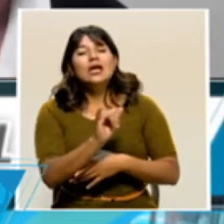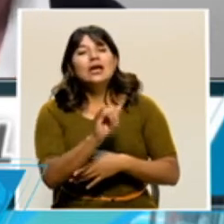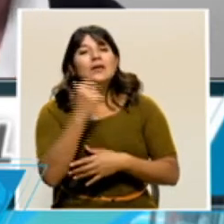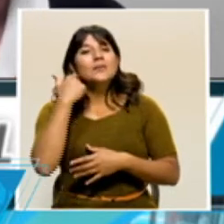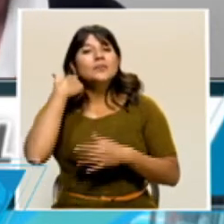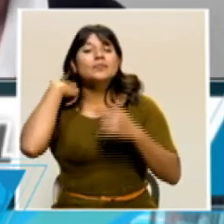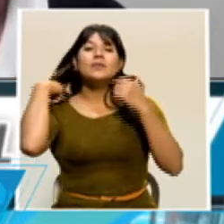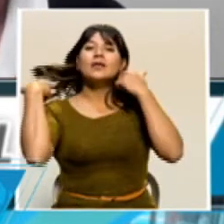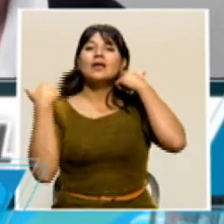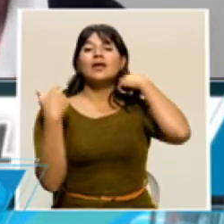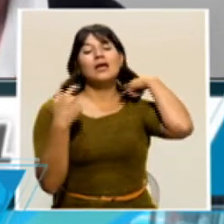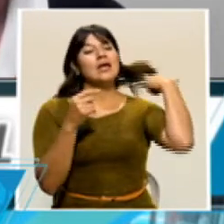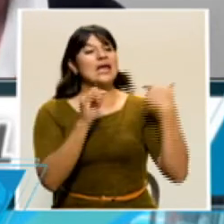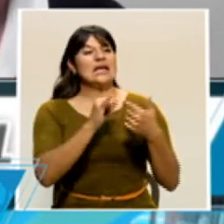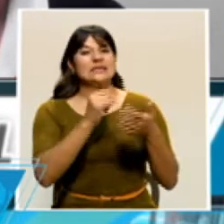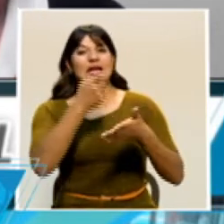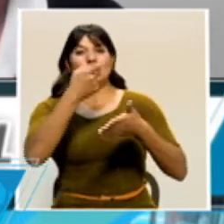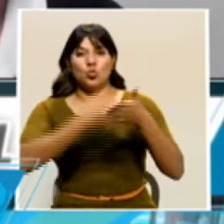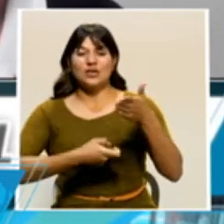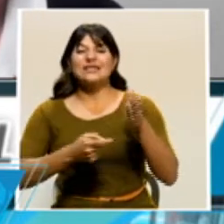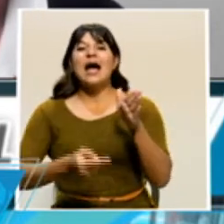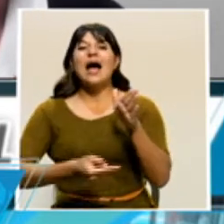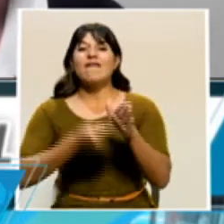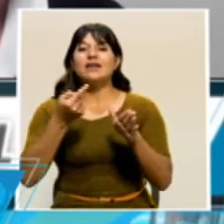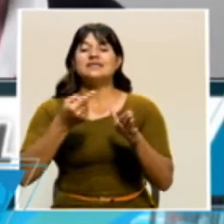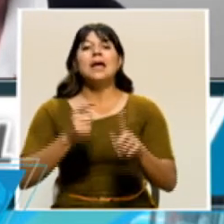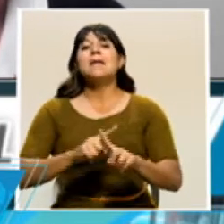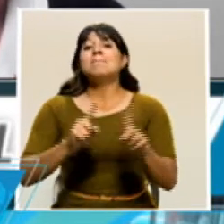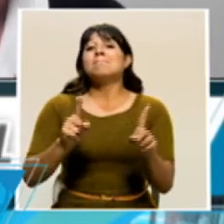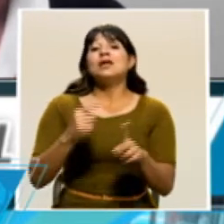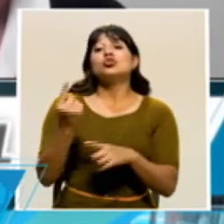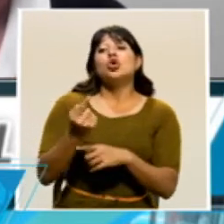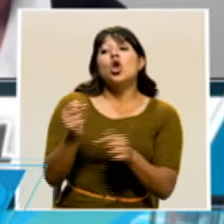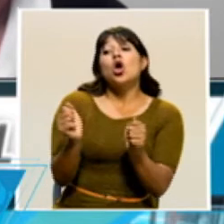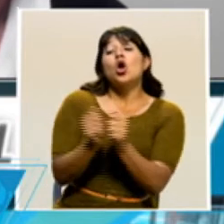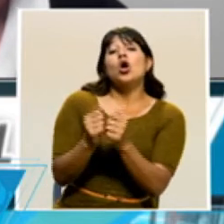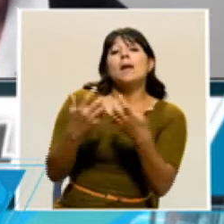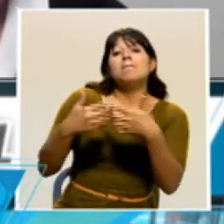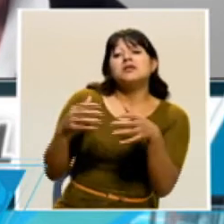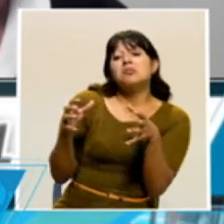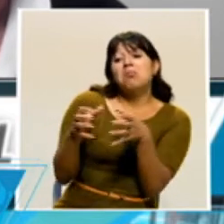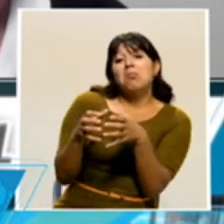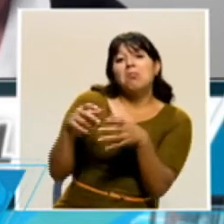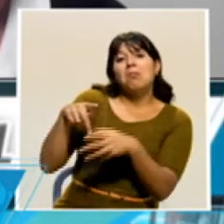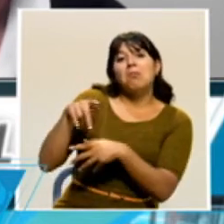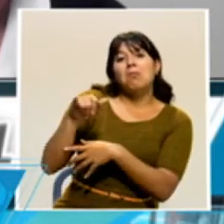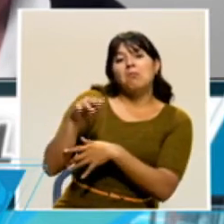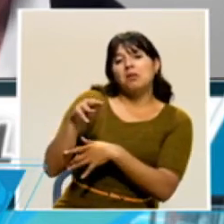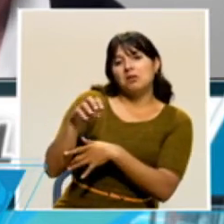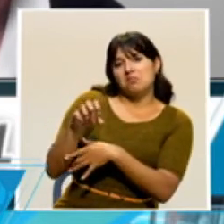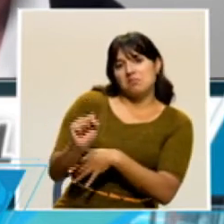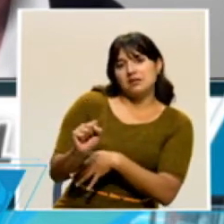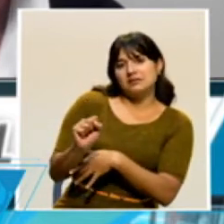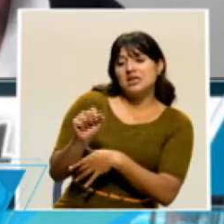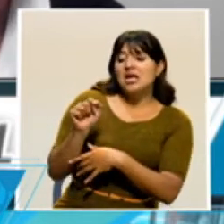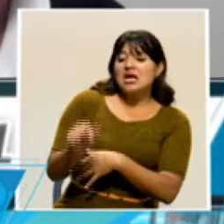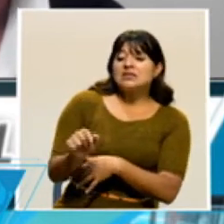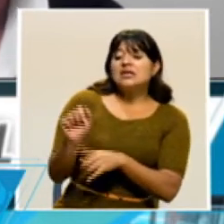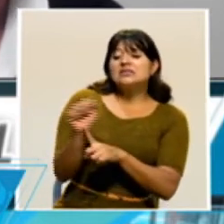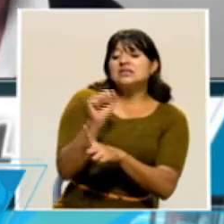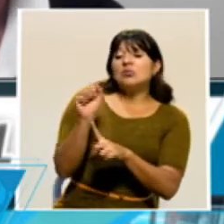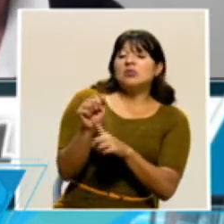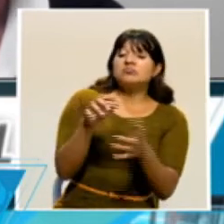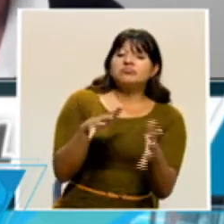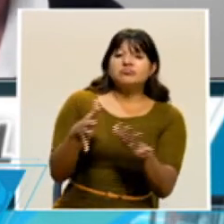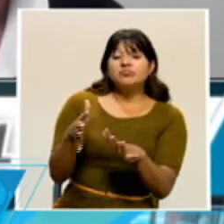solamente en muchos casos por las empresas pequeñitas, por las pymes, a los que les va más que regular, les